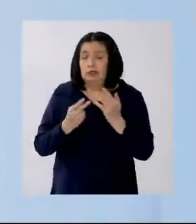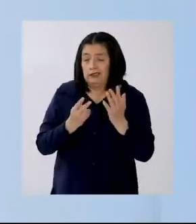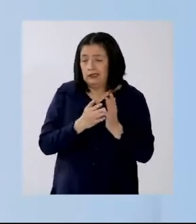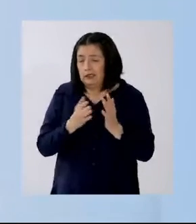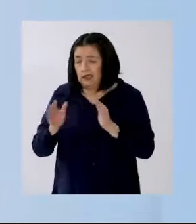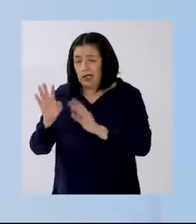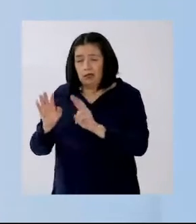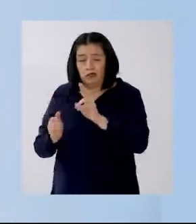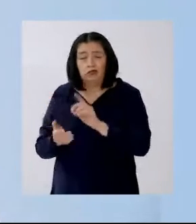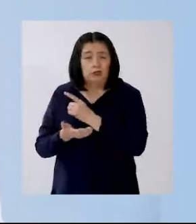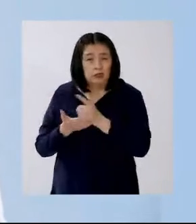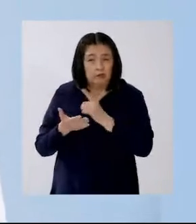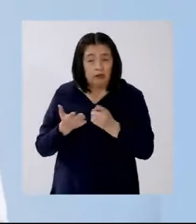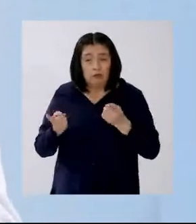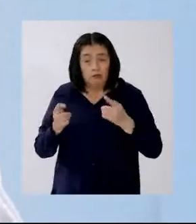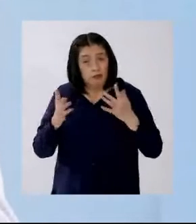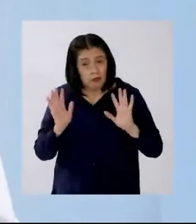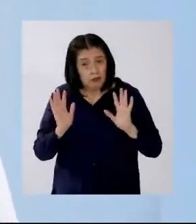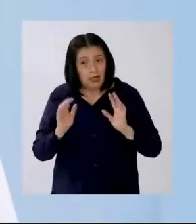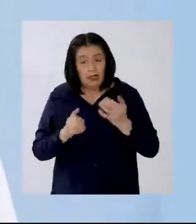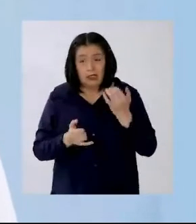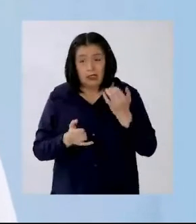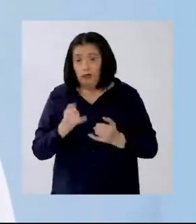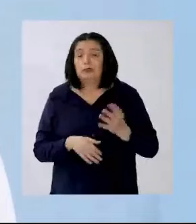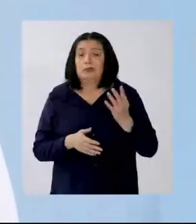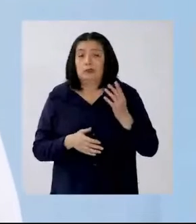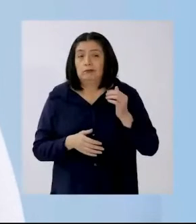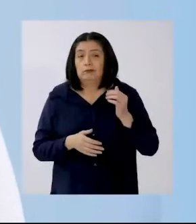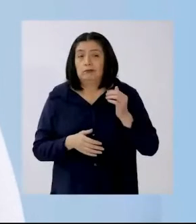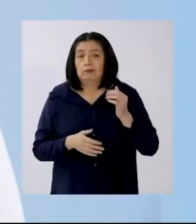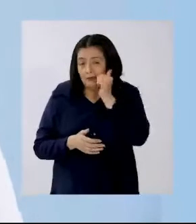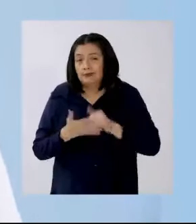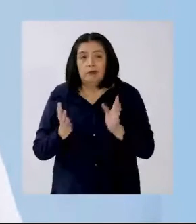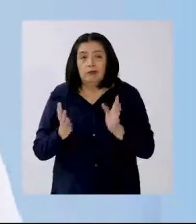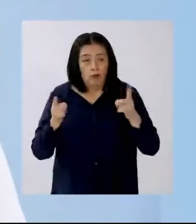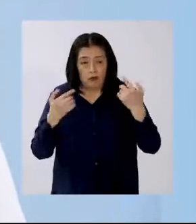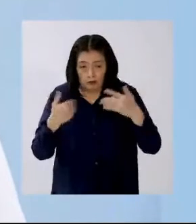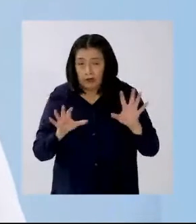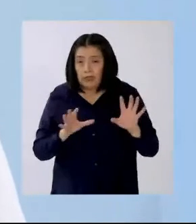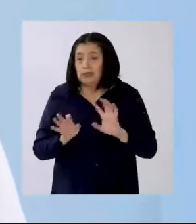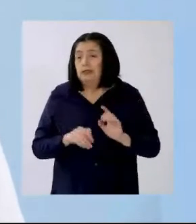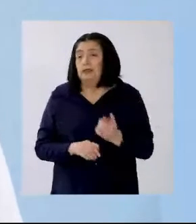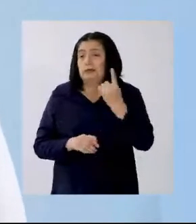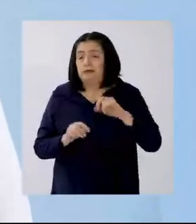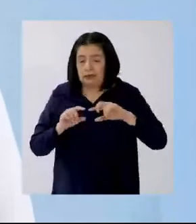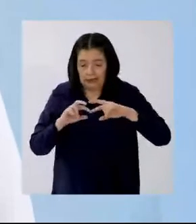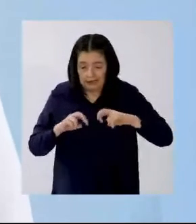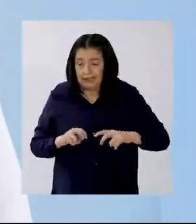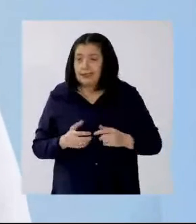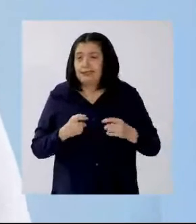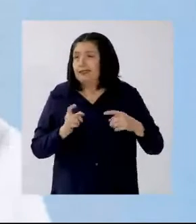a 12 semanas desde que ocurrió la última regla, o bien una vez realizada la primera prueba de